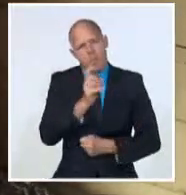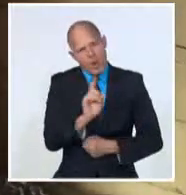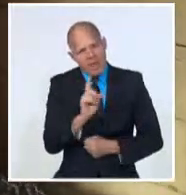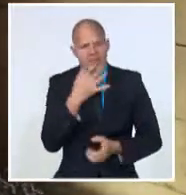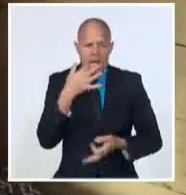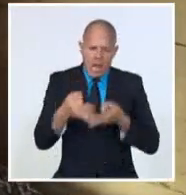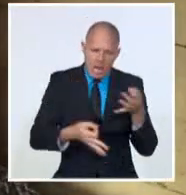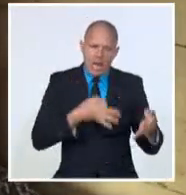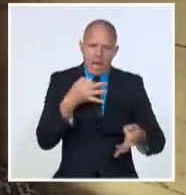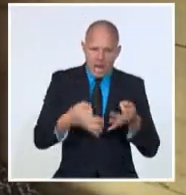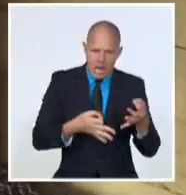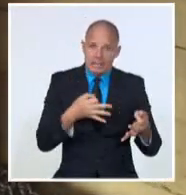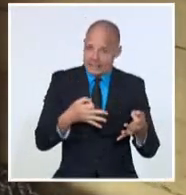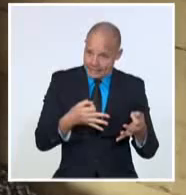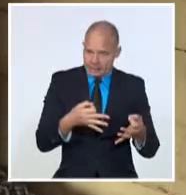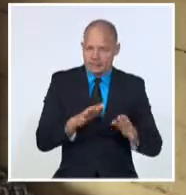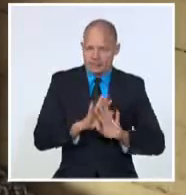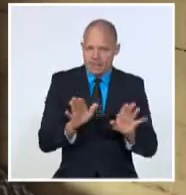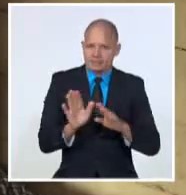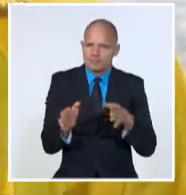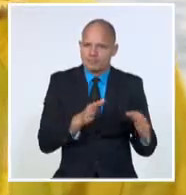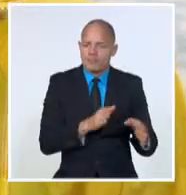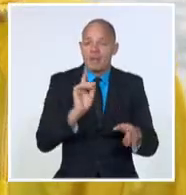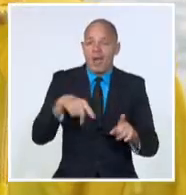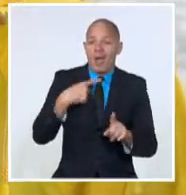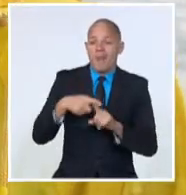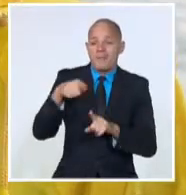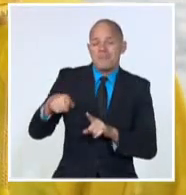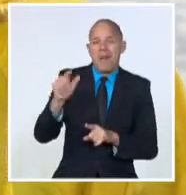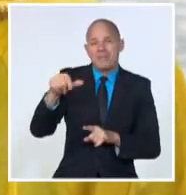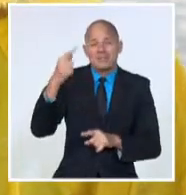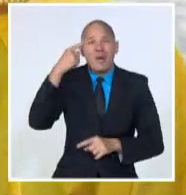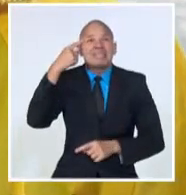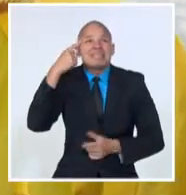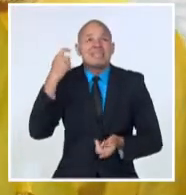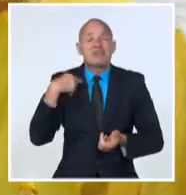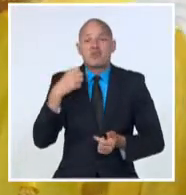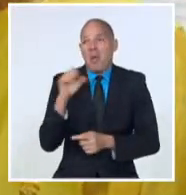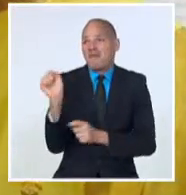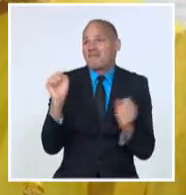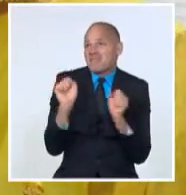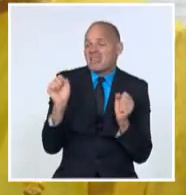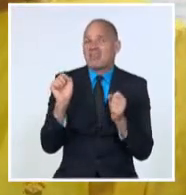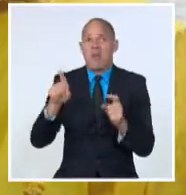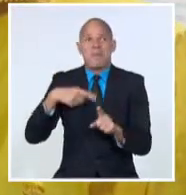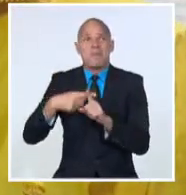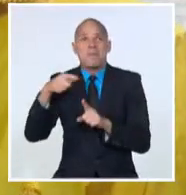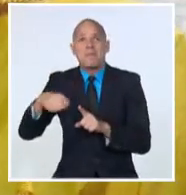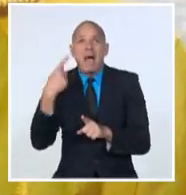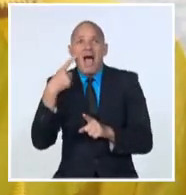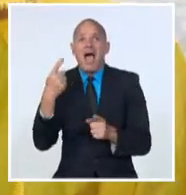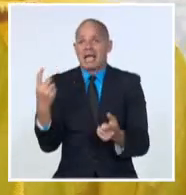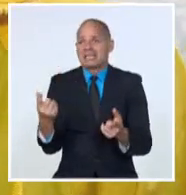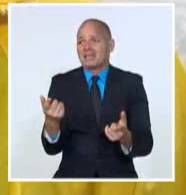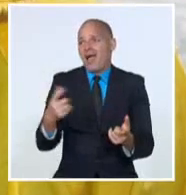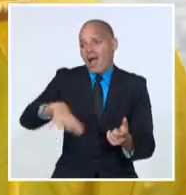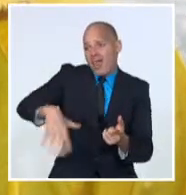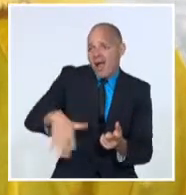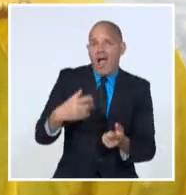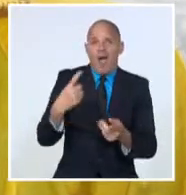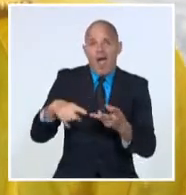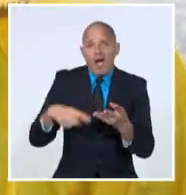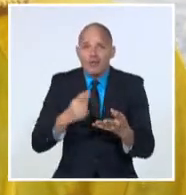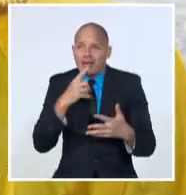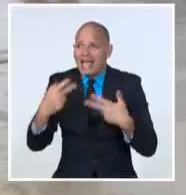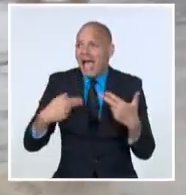hecho precisiones también sobre el tema de los bienes materiales y los recursos. No solo que tienen las familias en sus casas, sino también en